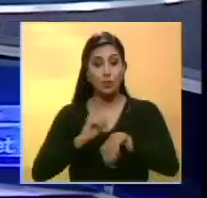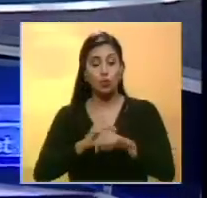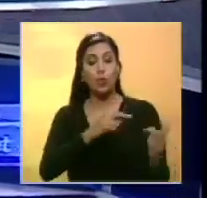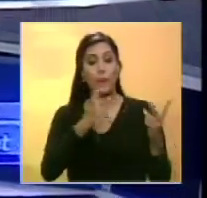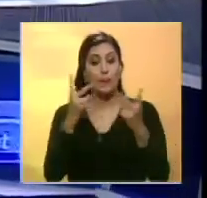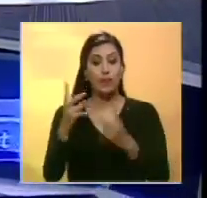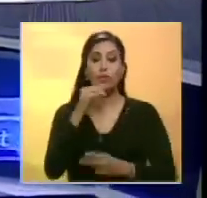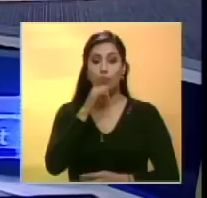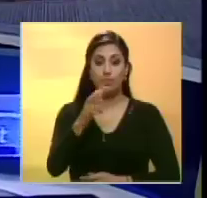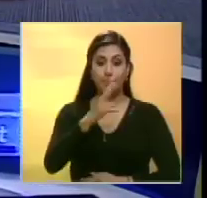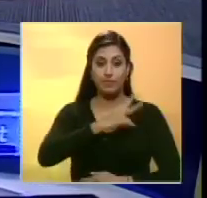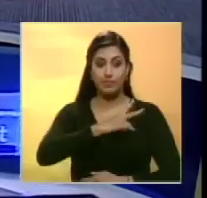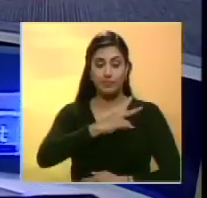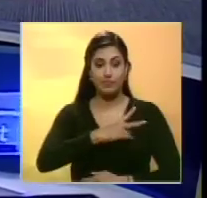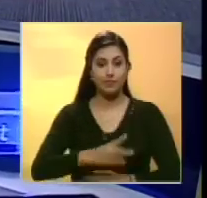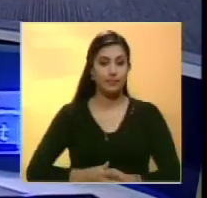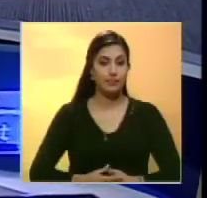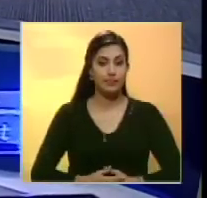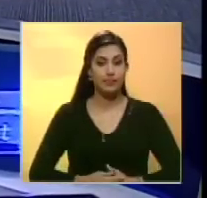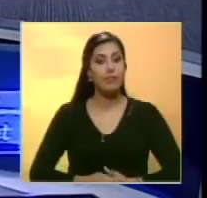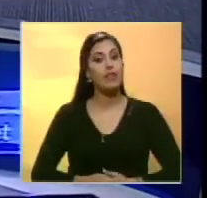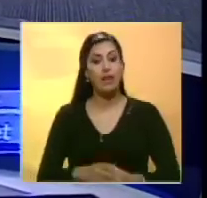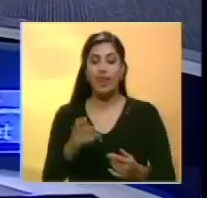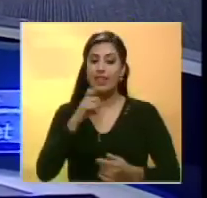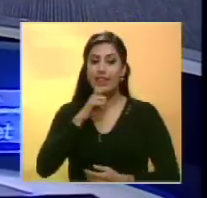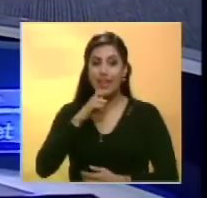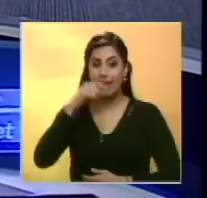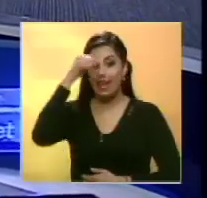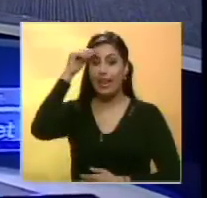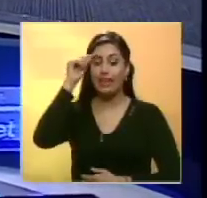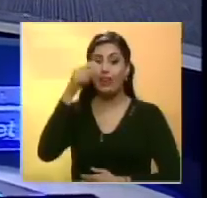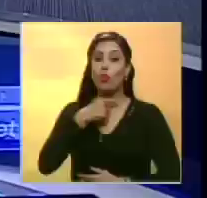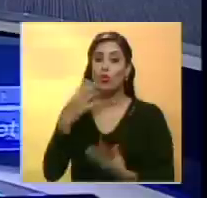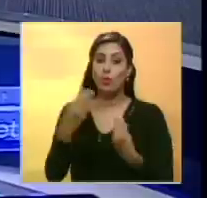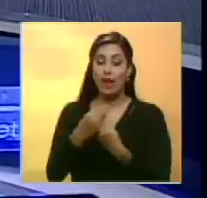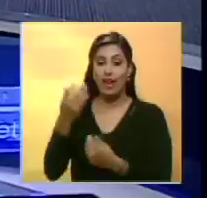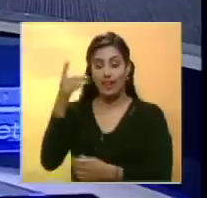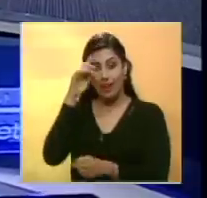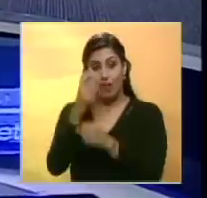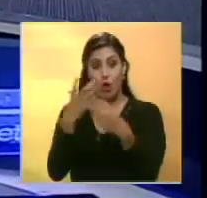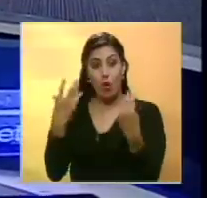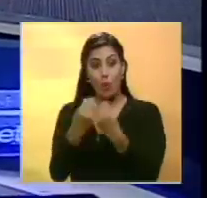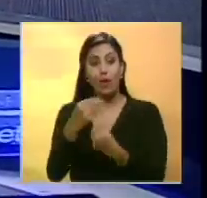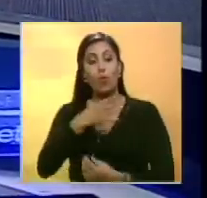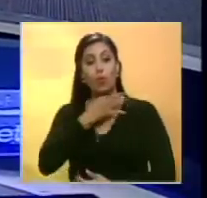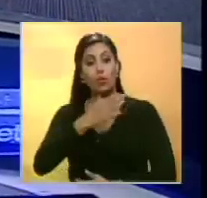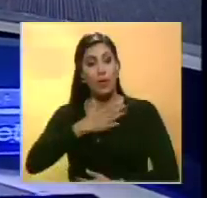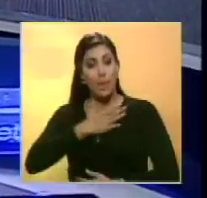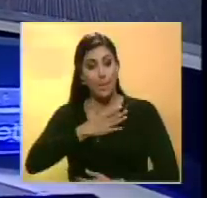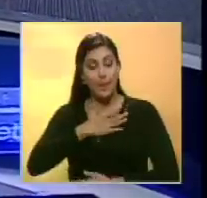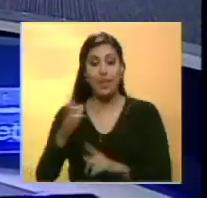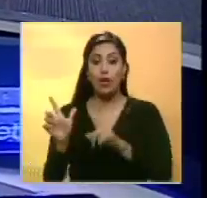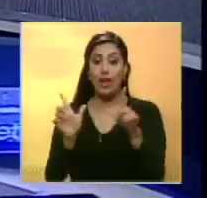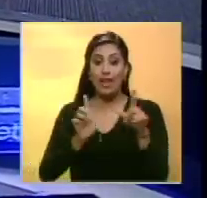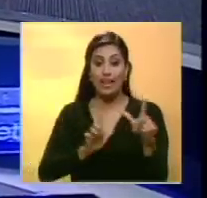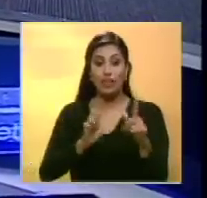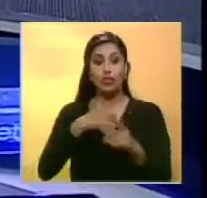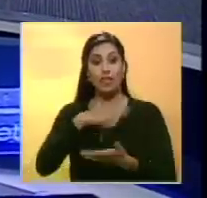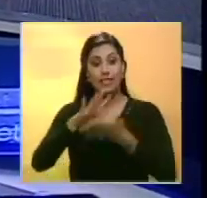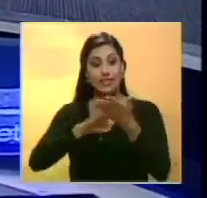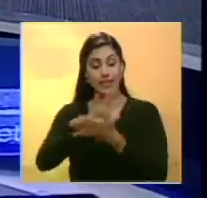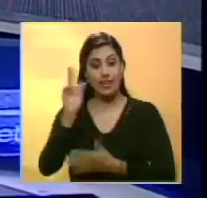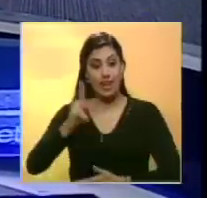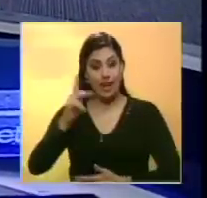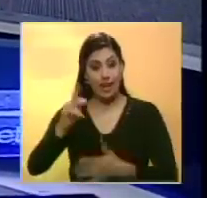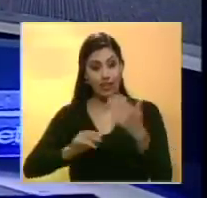a la emisión meridiana de su noticiero Venevisión. Vendrina Yepes, un gusto trabajar contigo. El gusto es mío, Néstor. Ya estamos listos en nombre de todo el